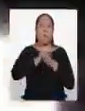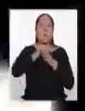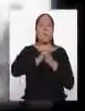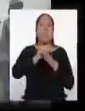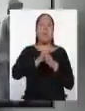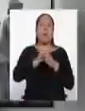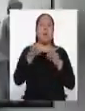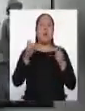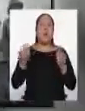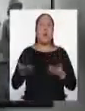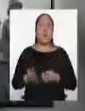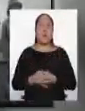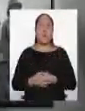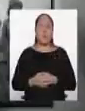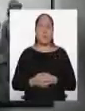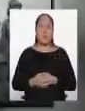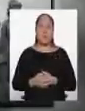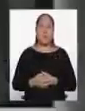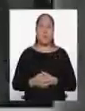campo.